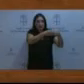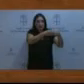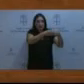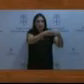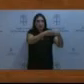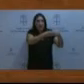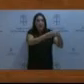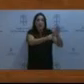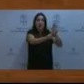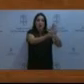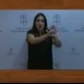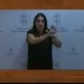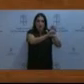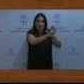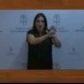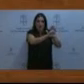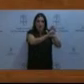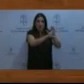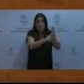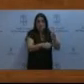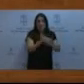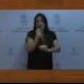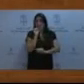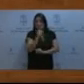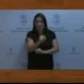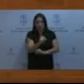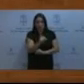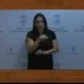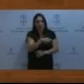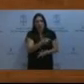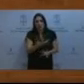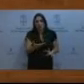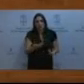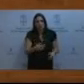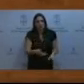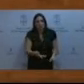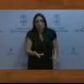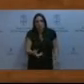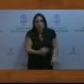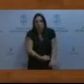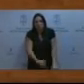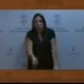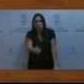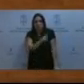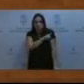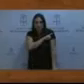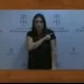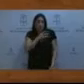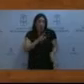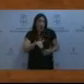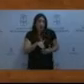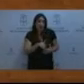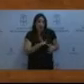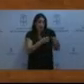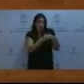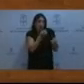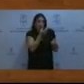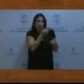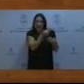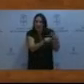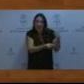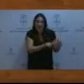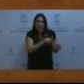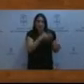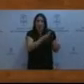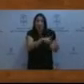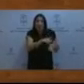nos la pasamos por el arco de triunfo, eso ya es el colmo. Porque es lo que están haciendo los socialistas, pasándose por el